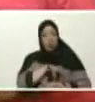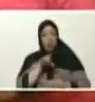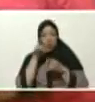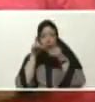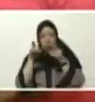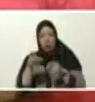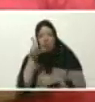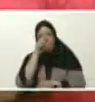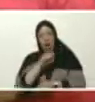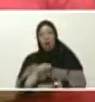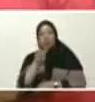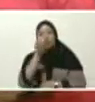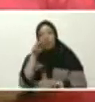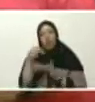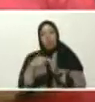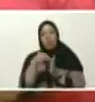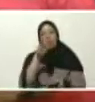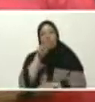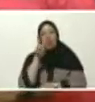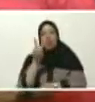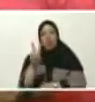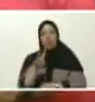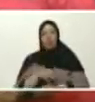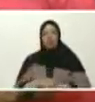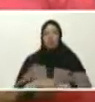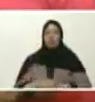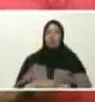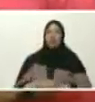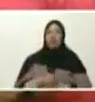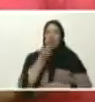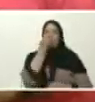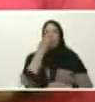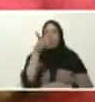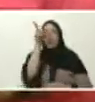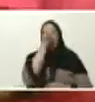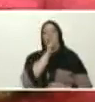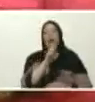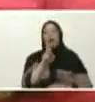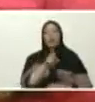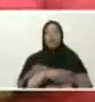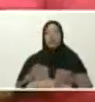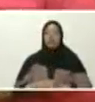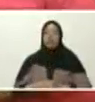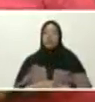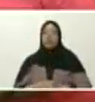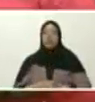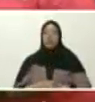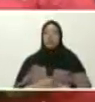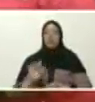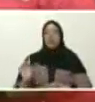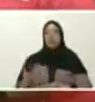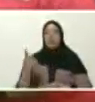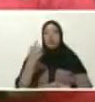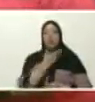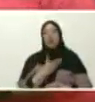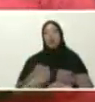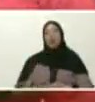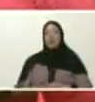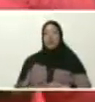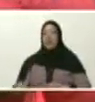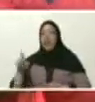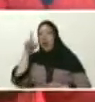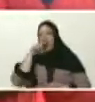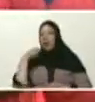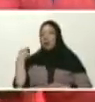Este año 2022 ha sido un buen año. El primer año de